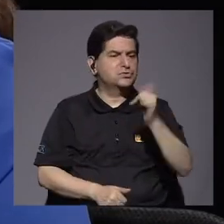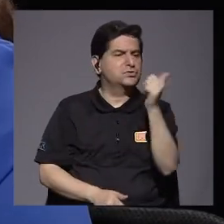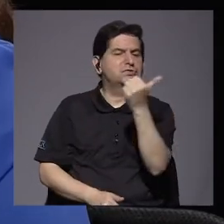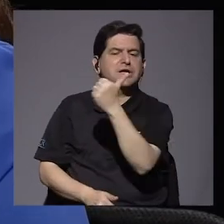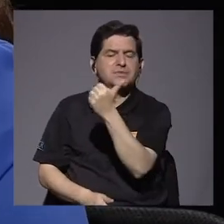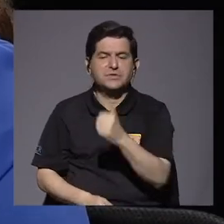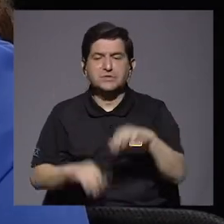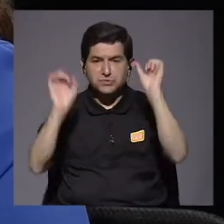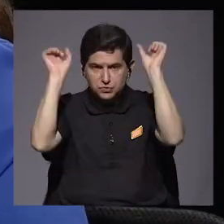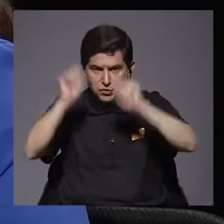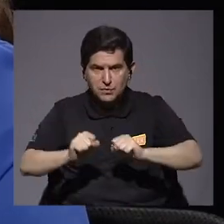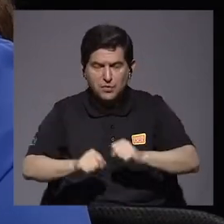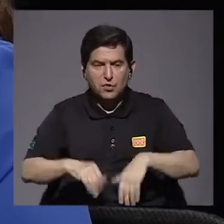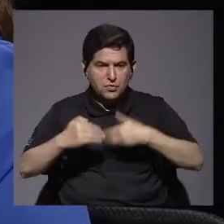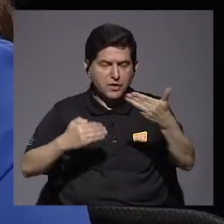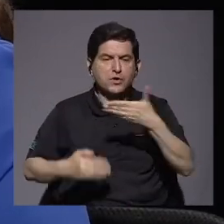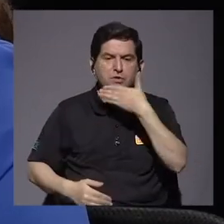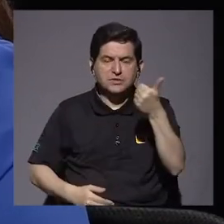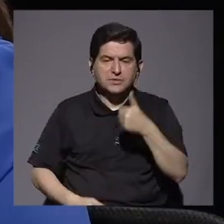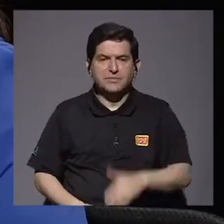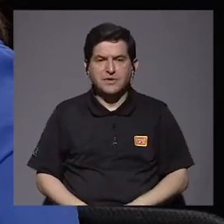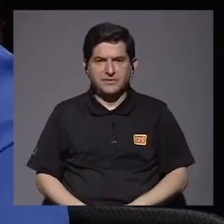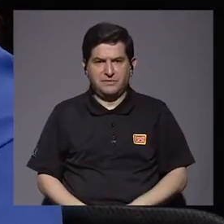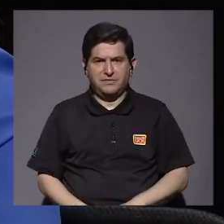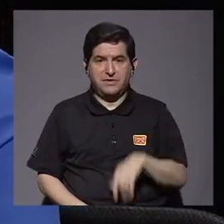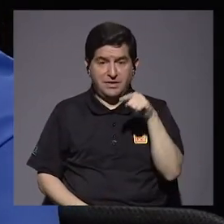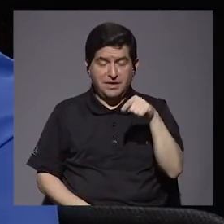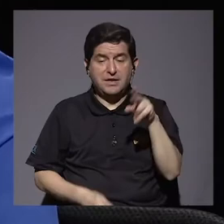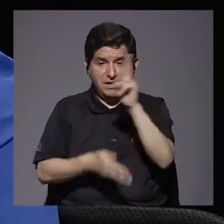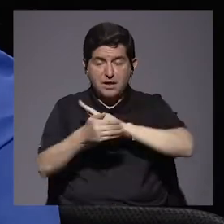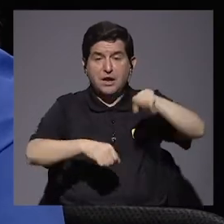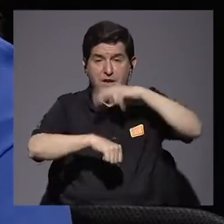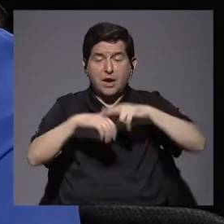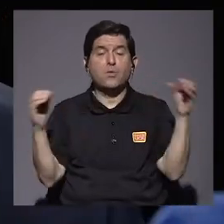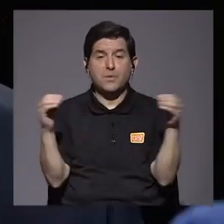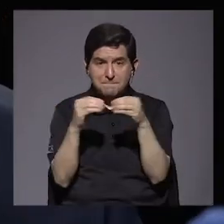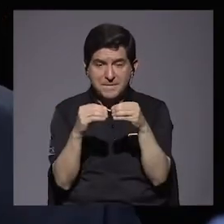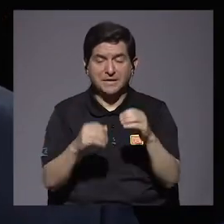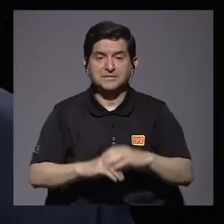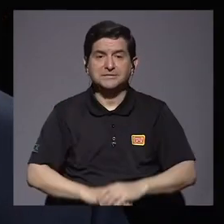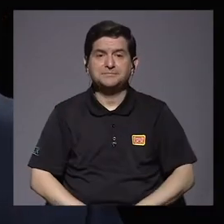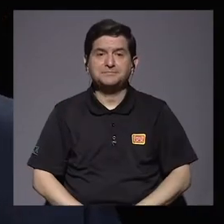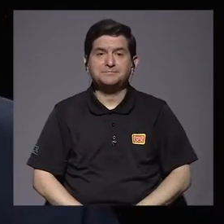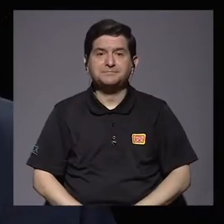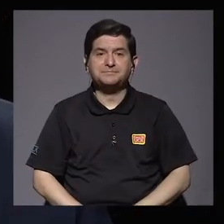para poder hacer cosas mejores cada vez, y en la Universidad Nacional más.